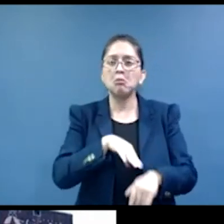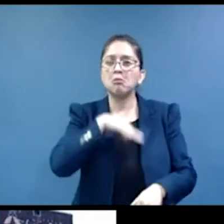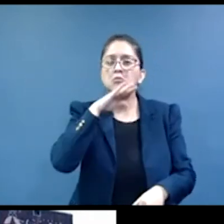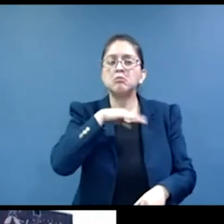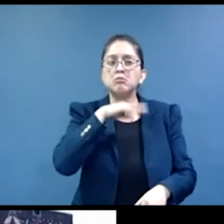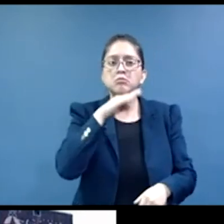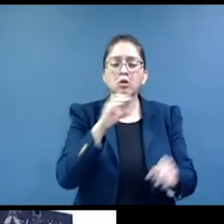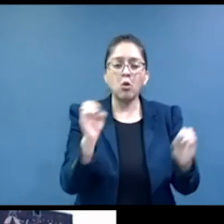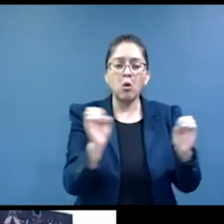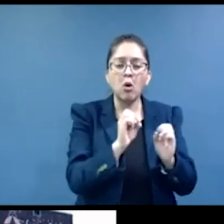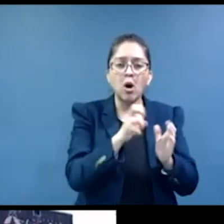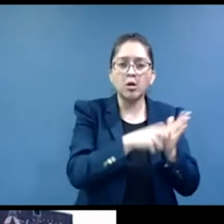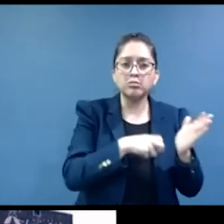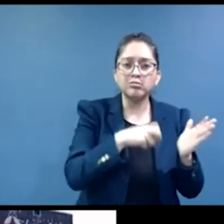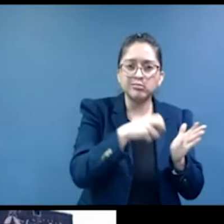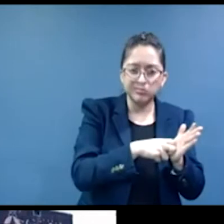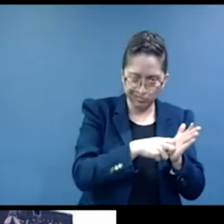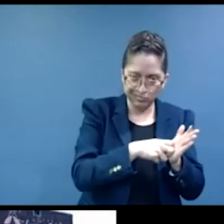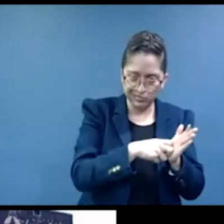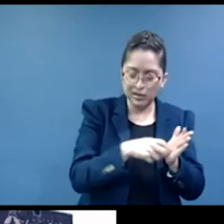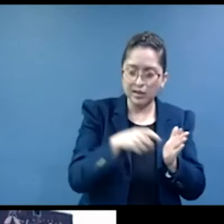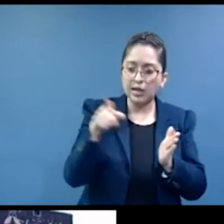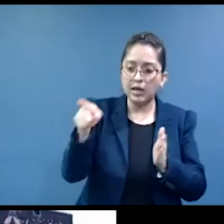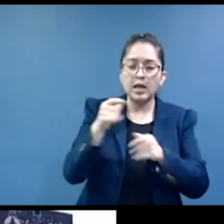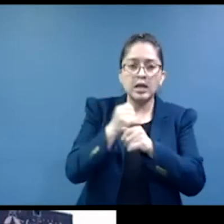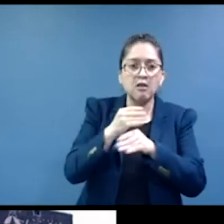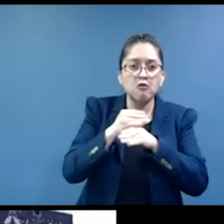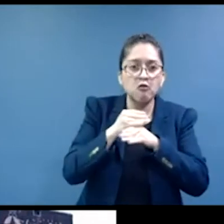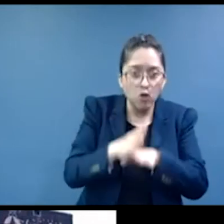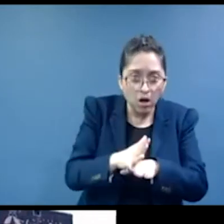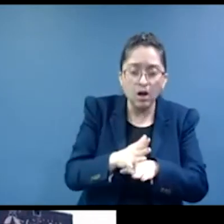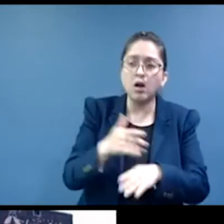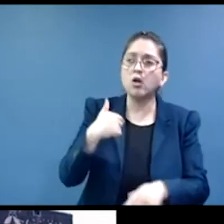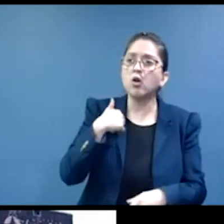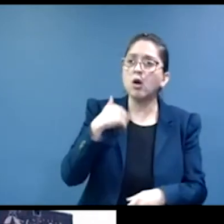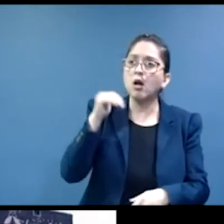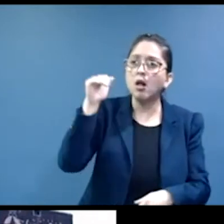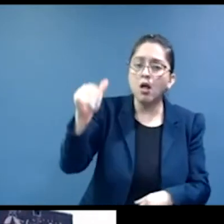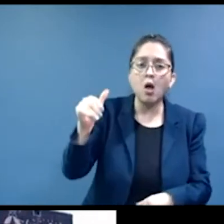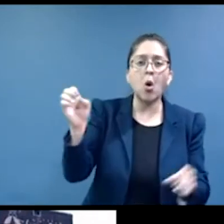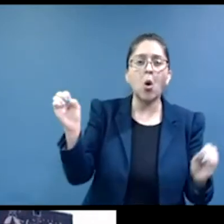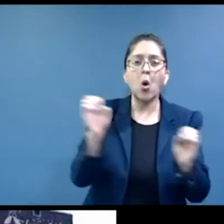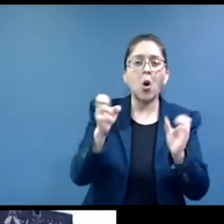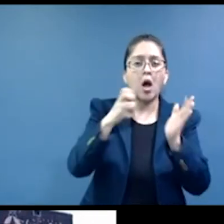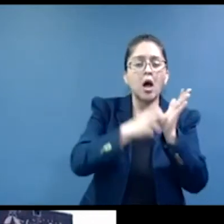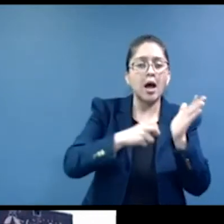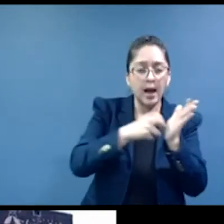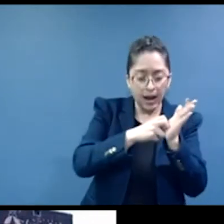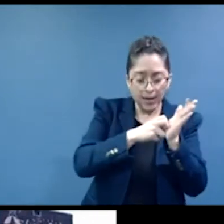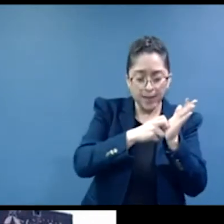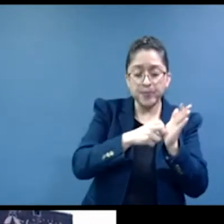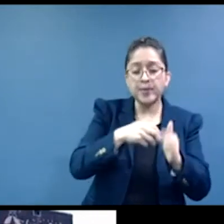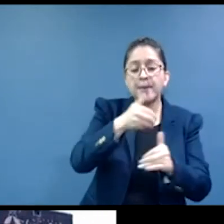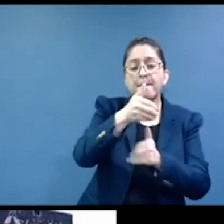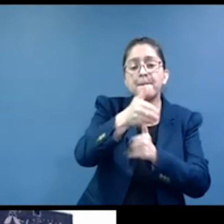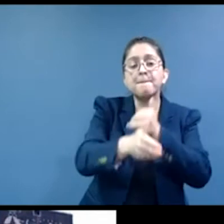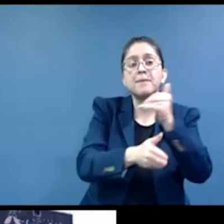informe, como Vero ya nos comentaba, el centro médico seguía sin modificar sus criterios. Hay una modificación